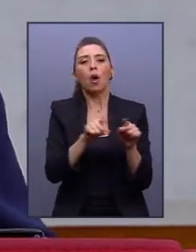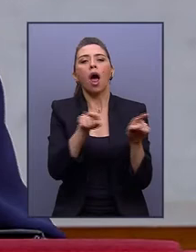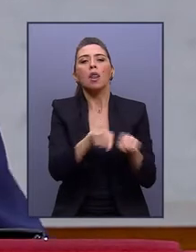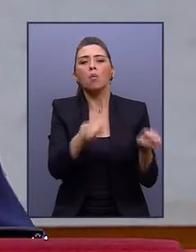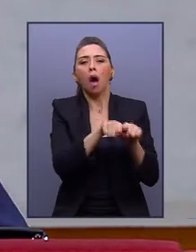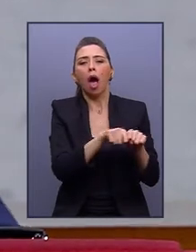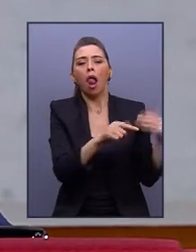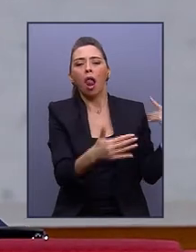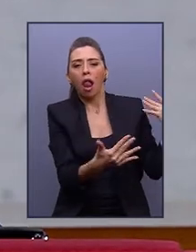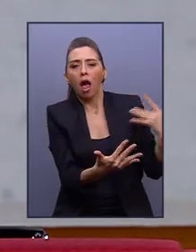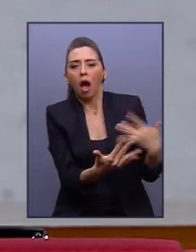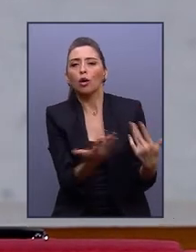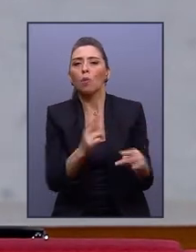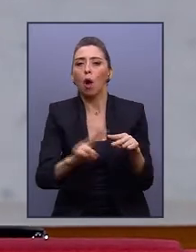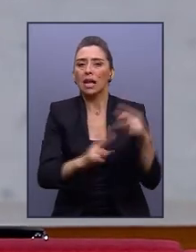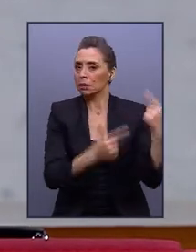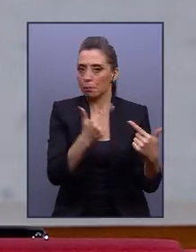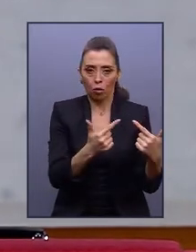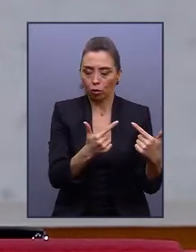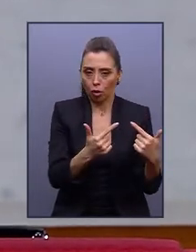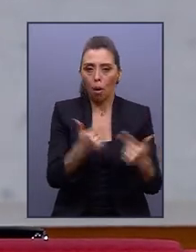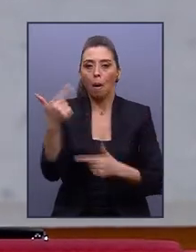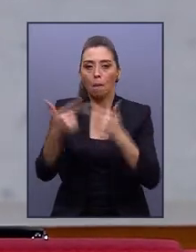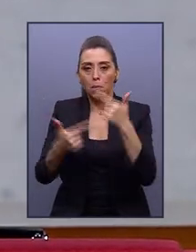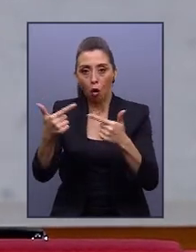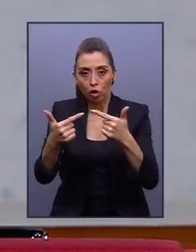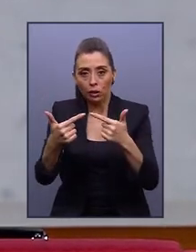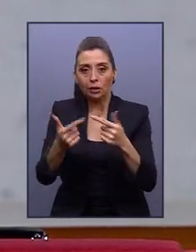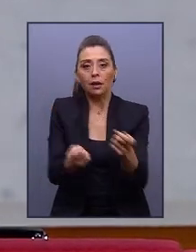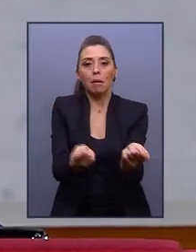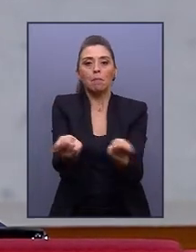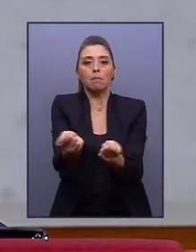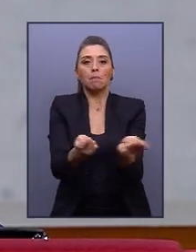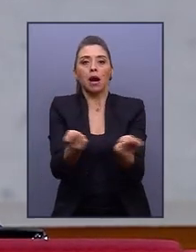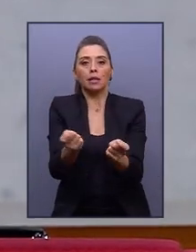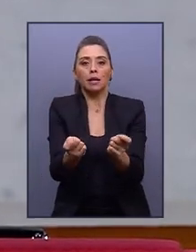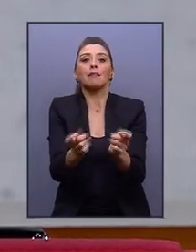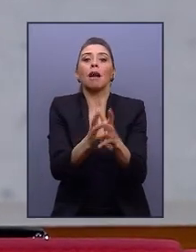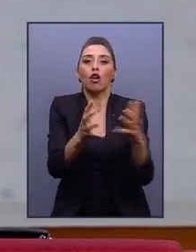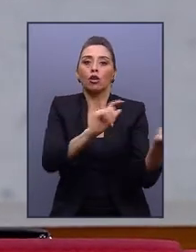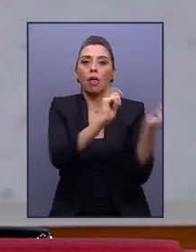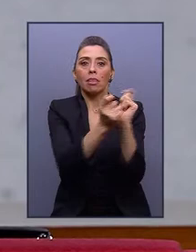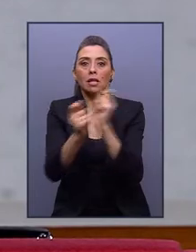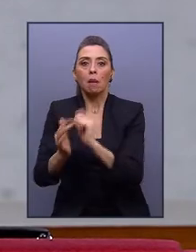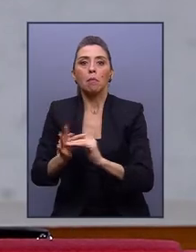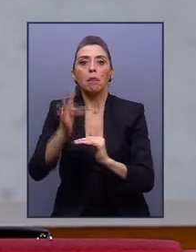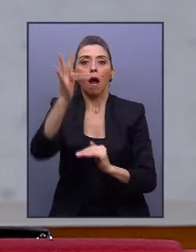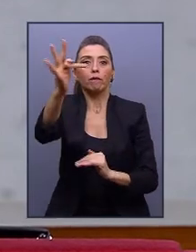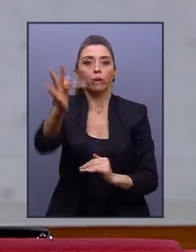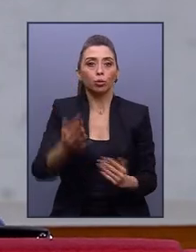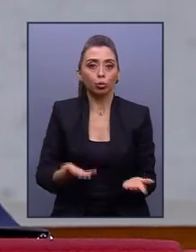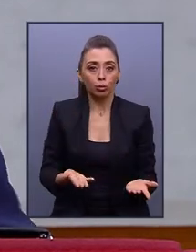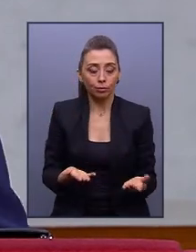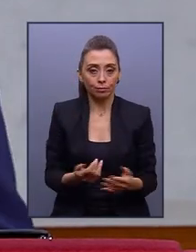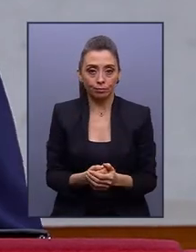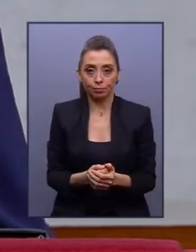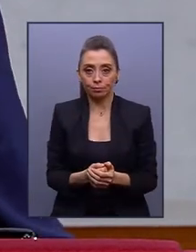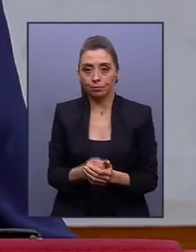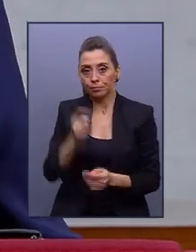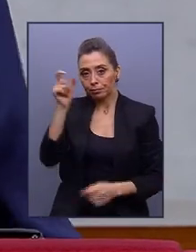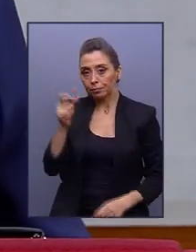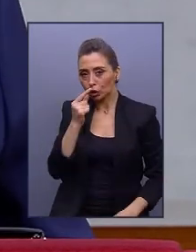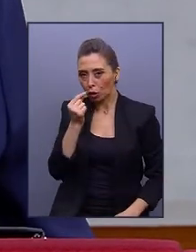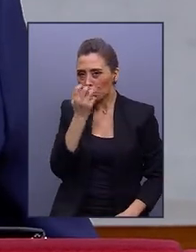hacer política. Se trata de tener la política que permita conducir los grandes cambios que nos depara el futuro. Y como decía